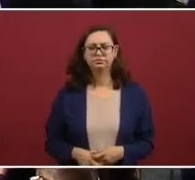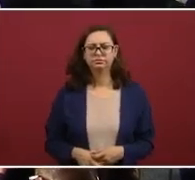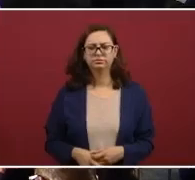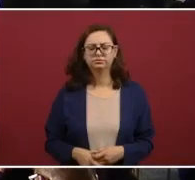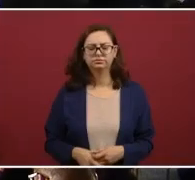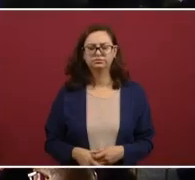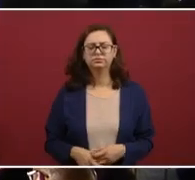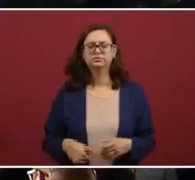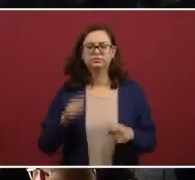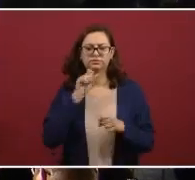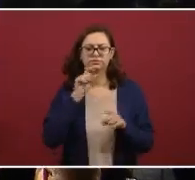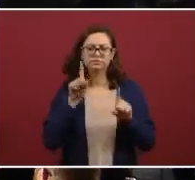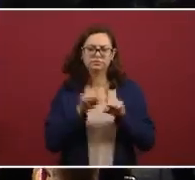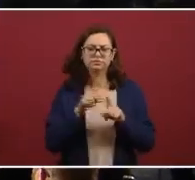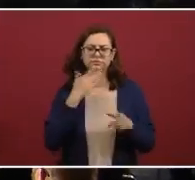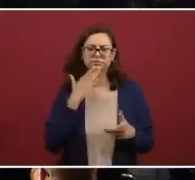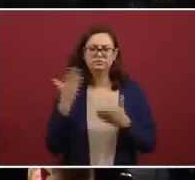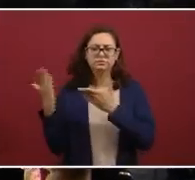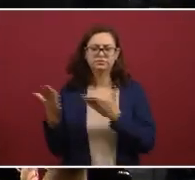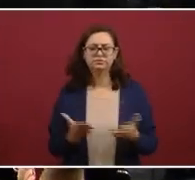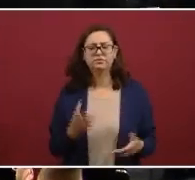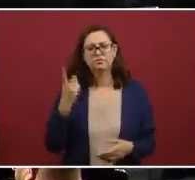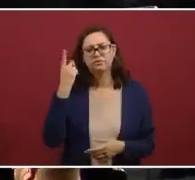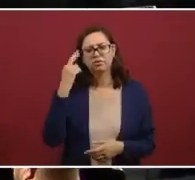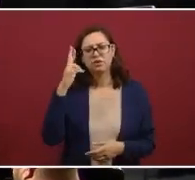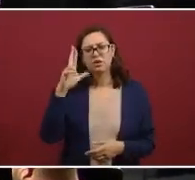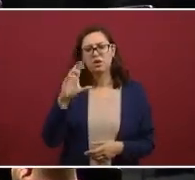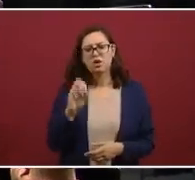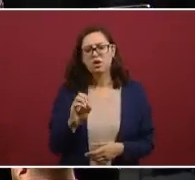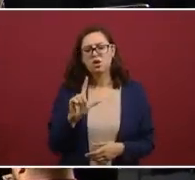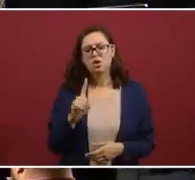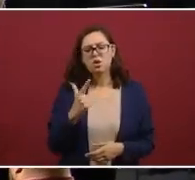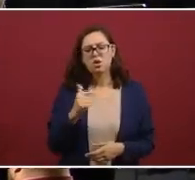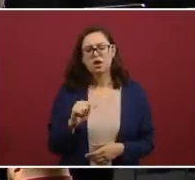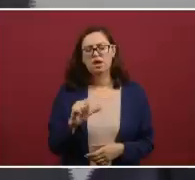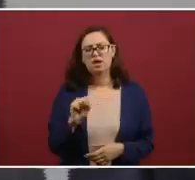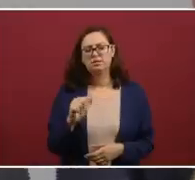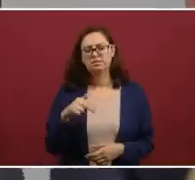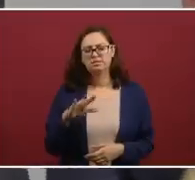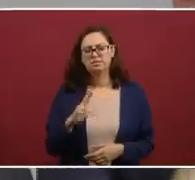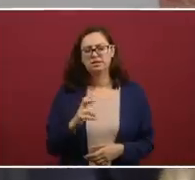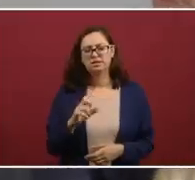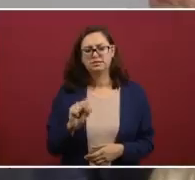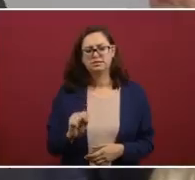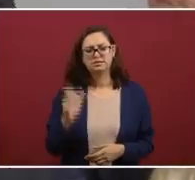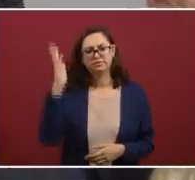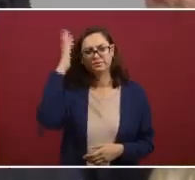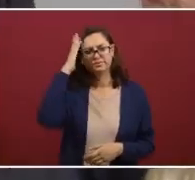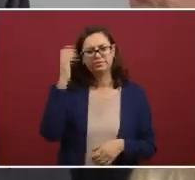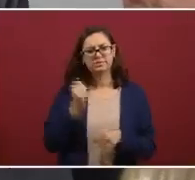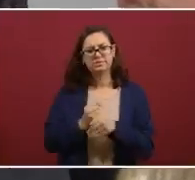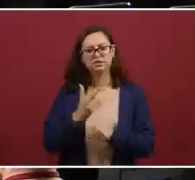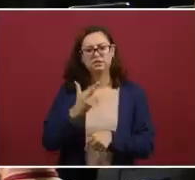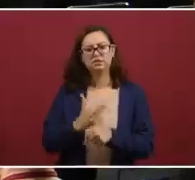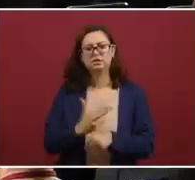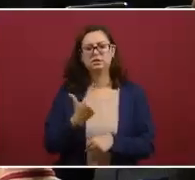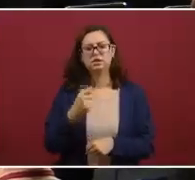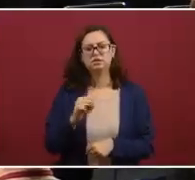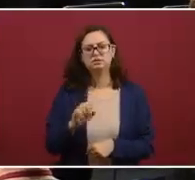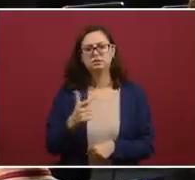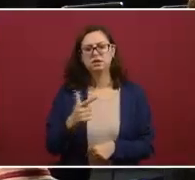Damos asimismo la bienvenida a la doctora Olga Sánchez Cordero, secretaria de Gobernación.